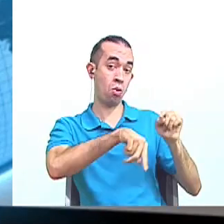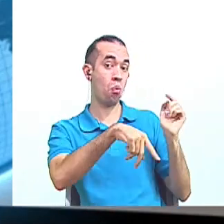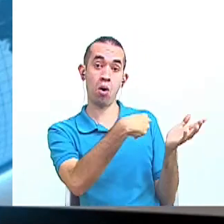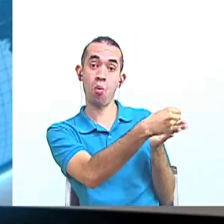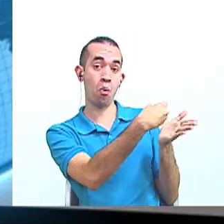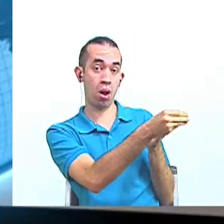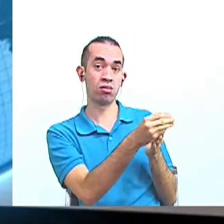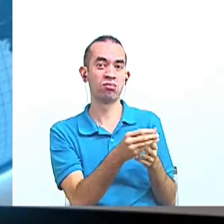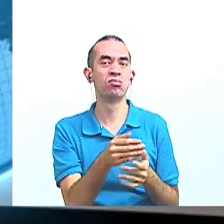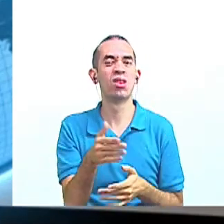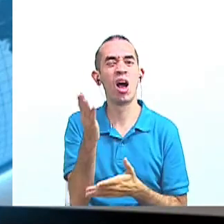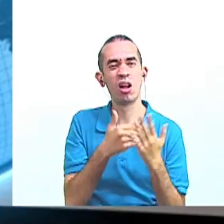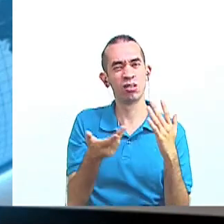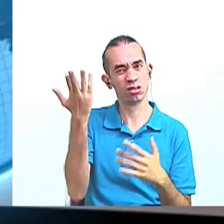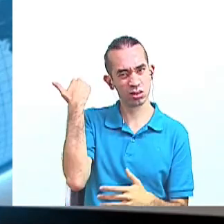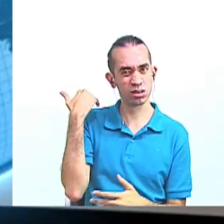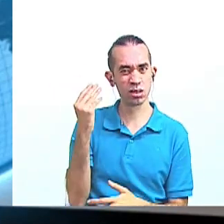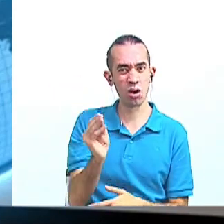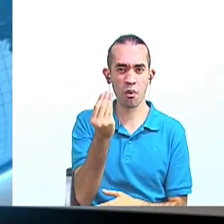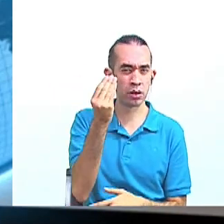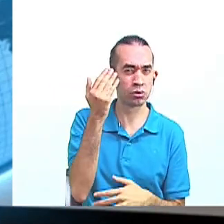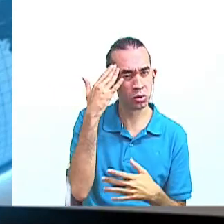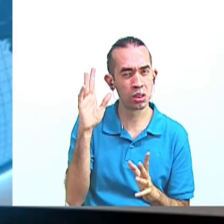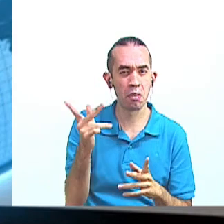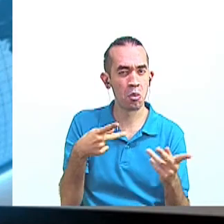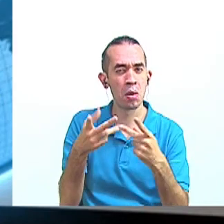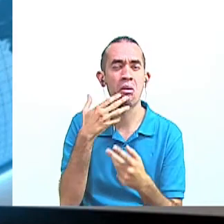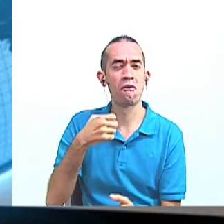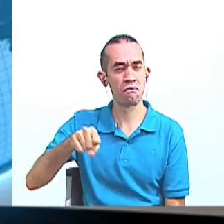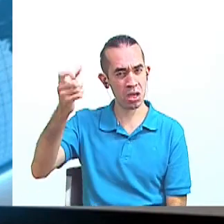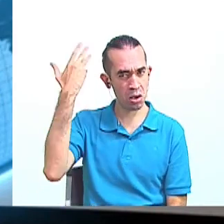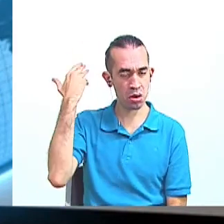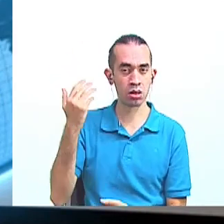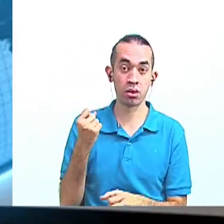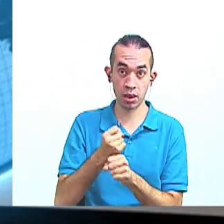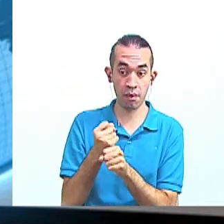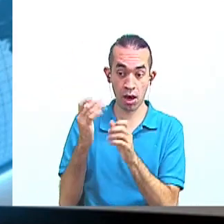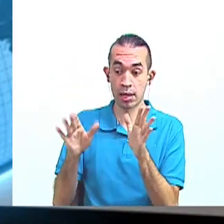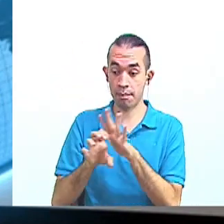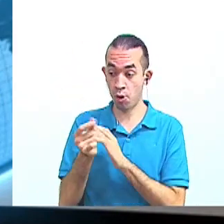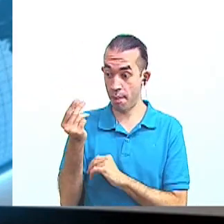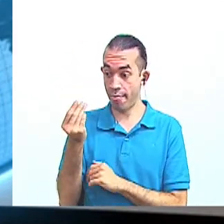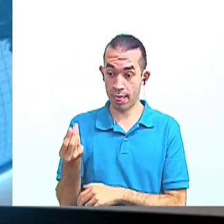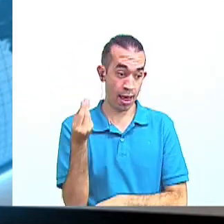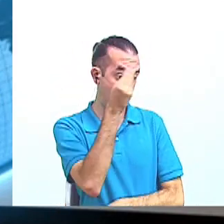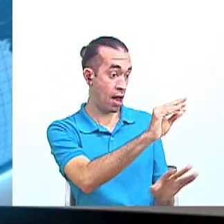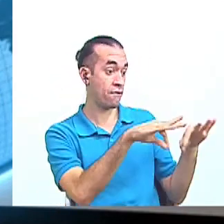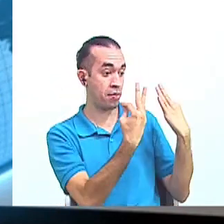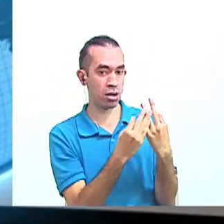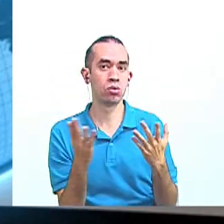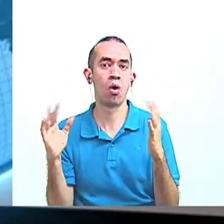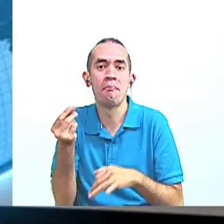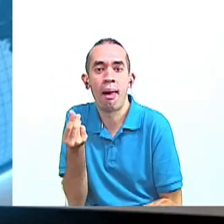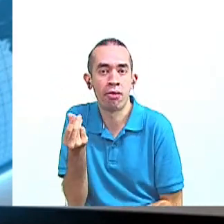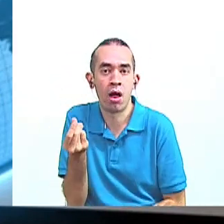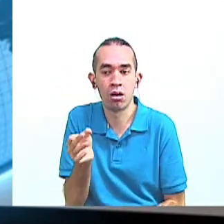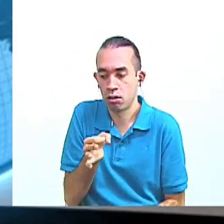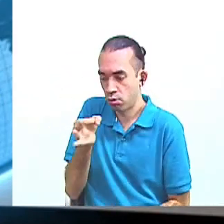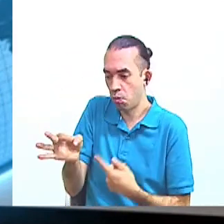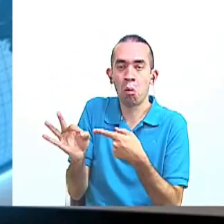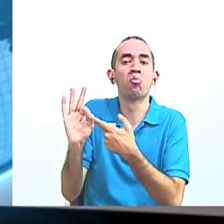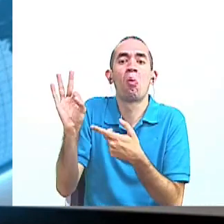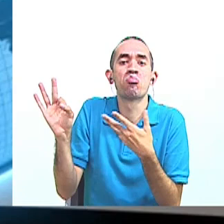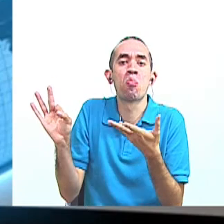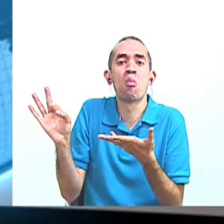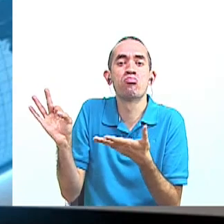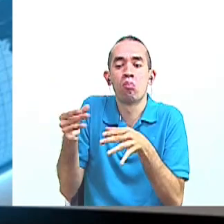conocemos, no sé si algunos muchachos y muchachas jóvenes lo conocieron. Es decir, los trabajadores no podían enviar dinero a sus familias porque no podían enviar una fichita,